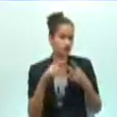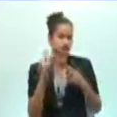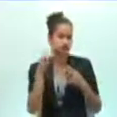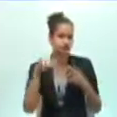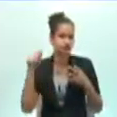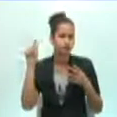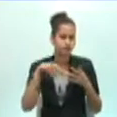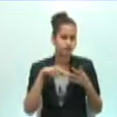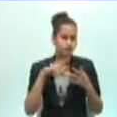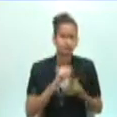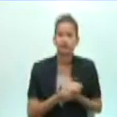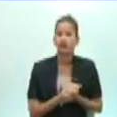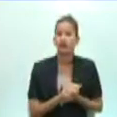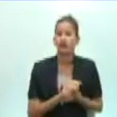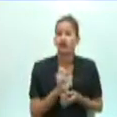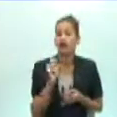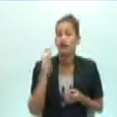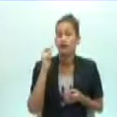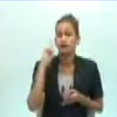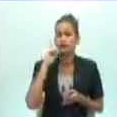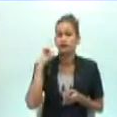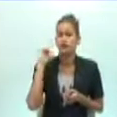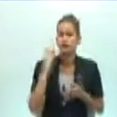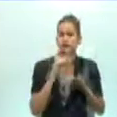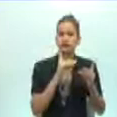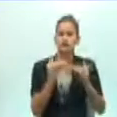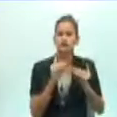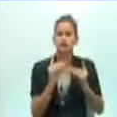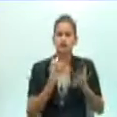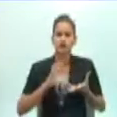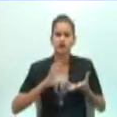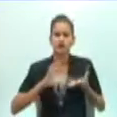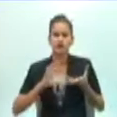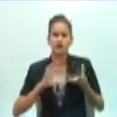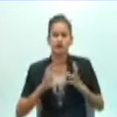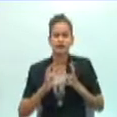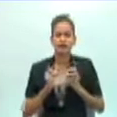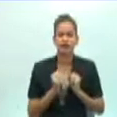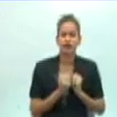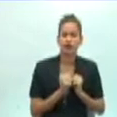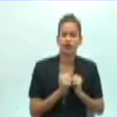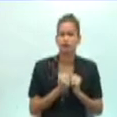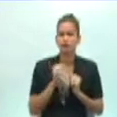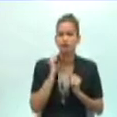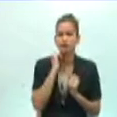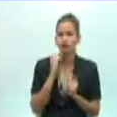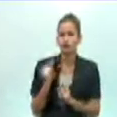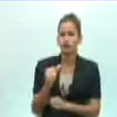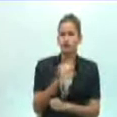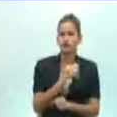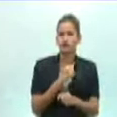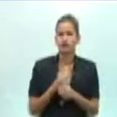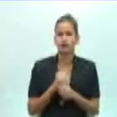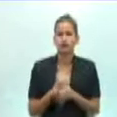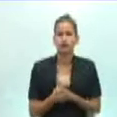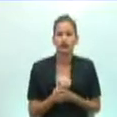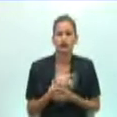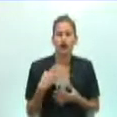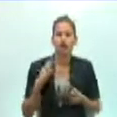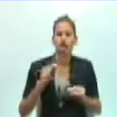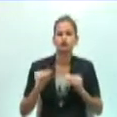entonces a recordar que el diálogo es la forma de elocución que más empleamos. Es la conversación